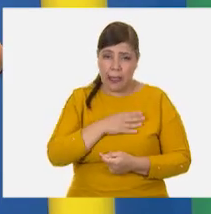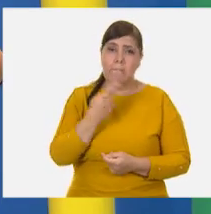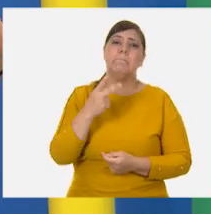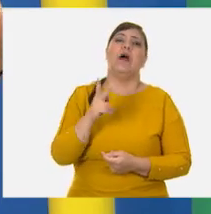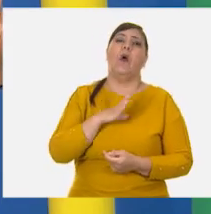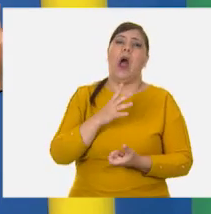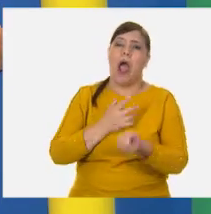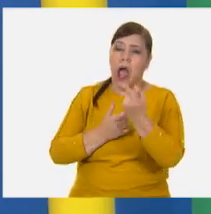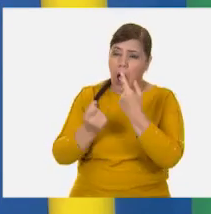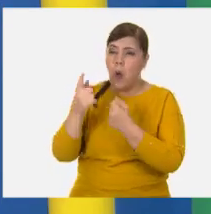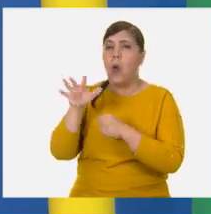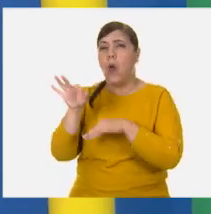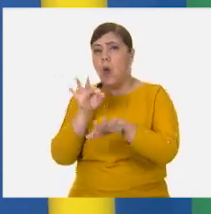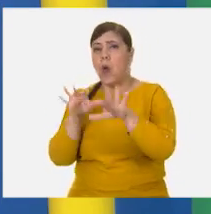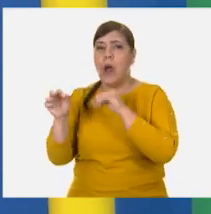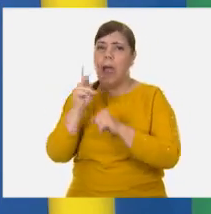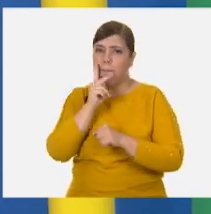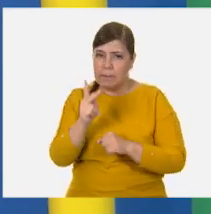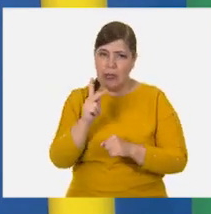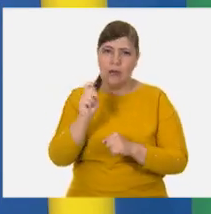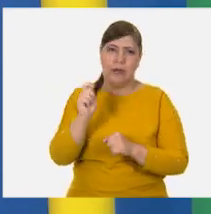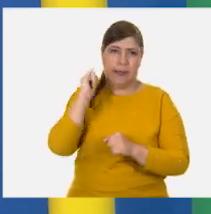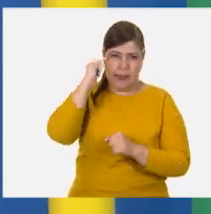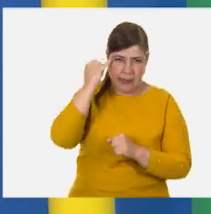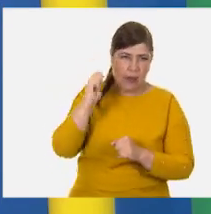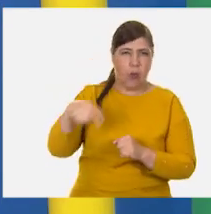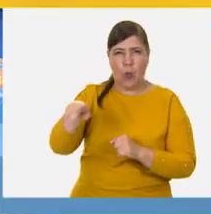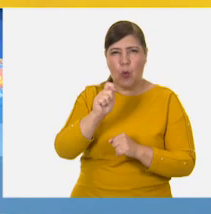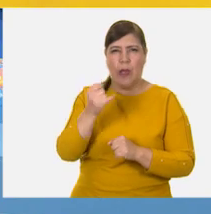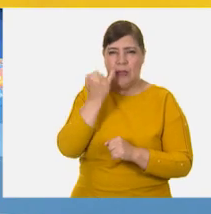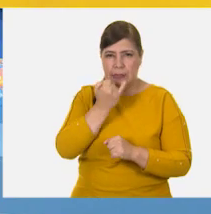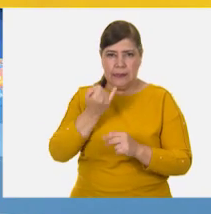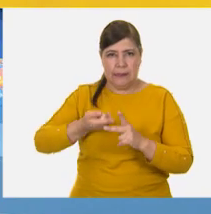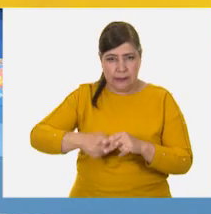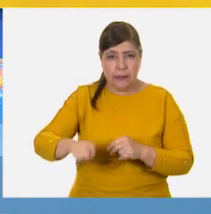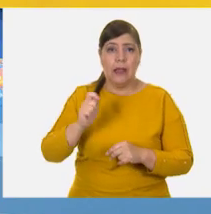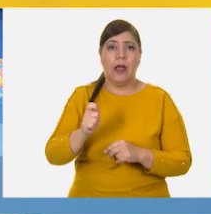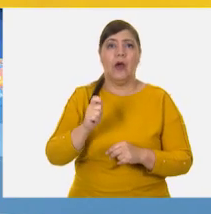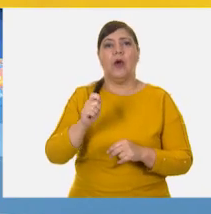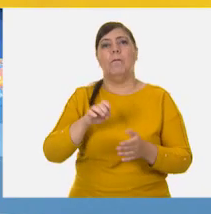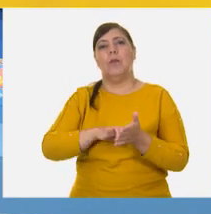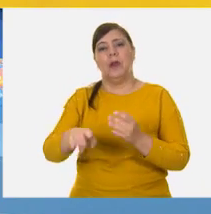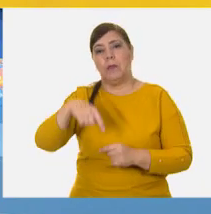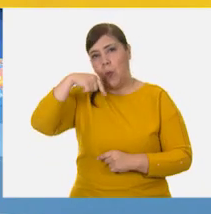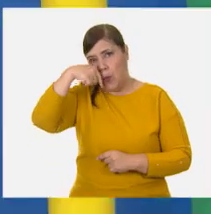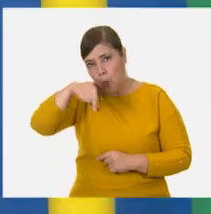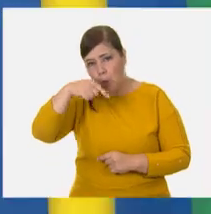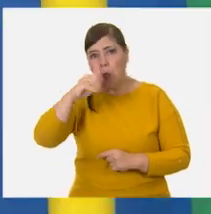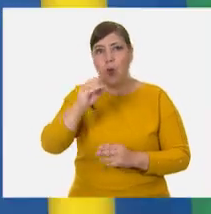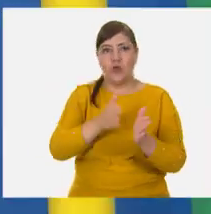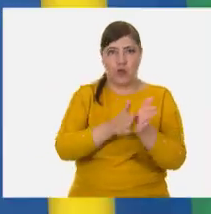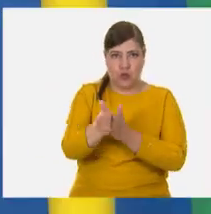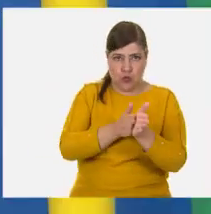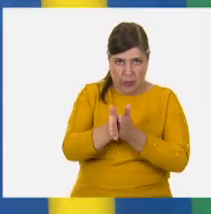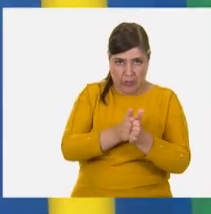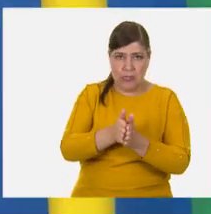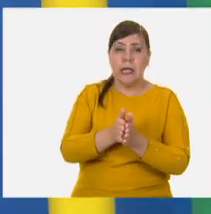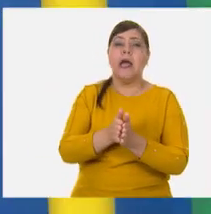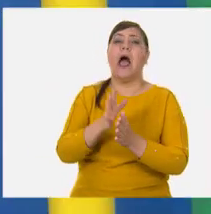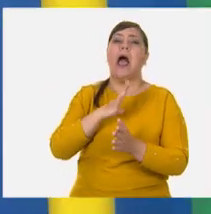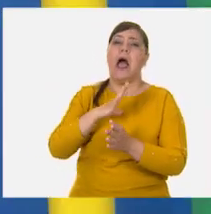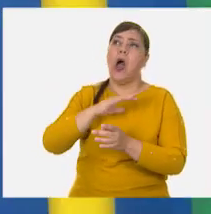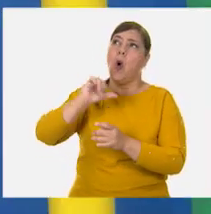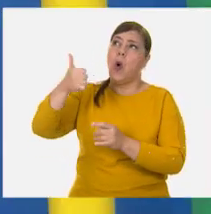de las lenguas originarias como guajolote o chocolate, también tenemos algunas heredadas de otras